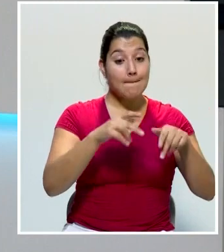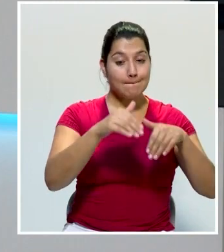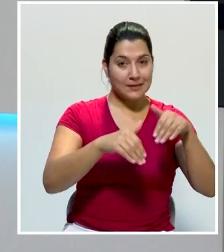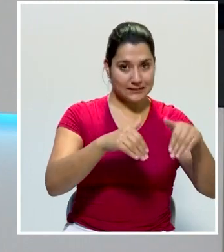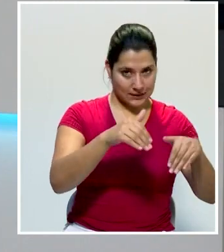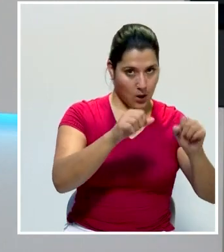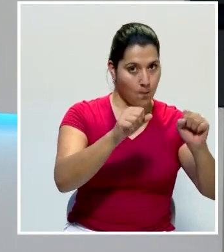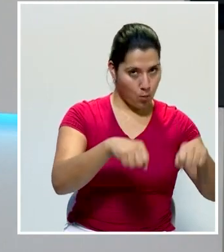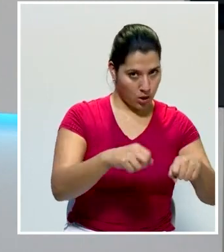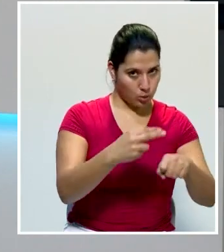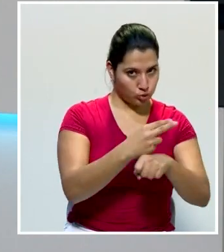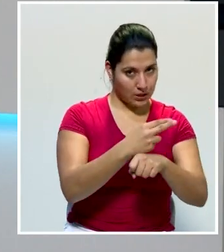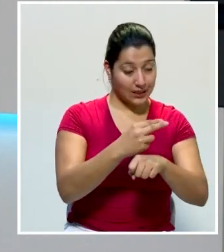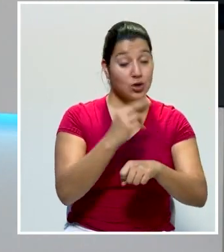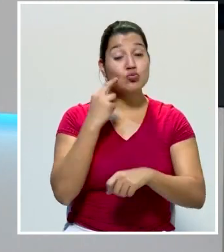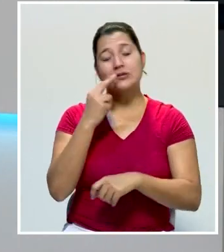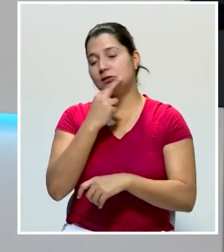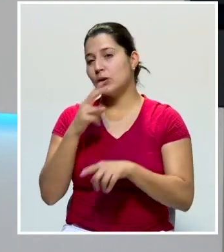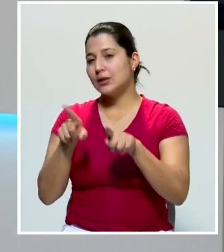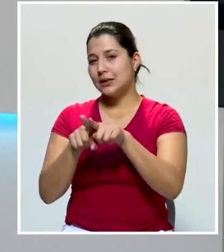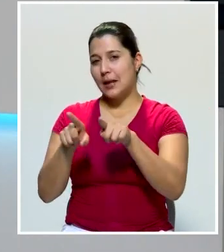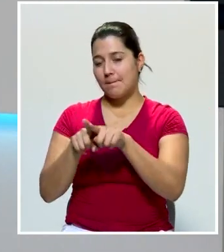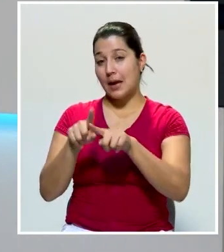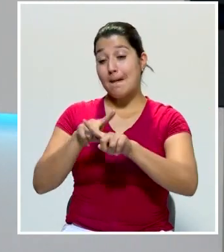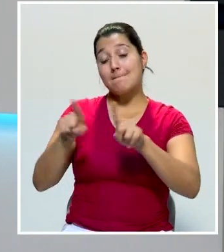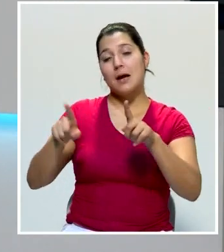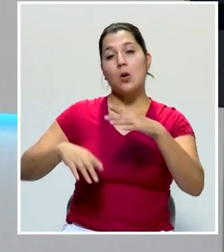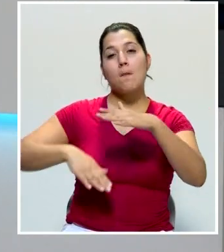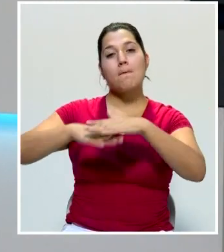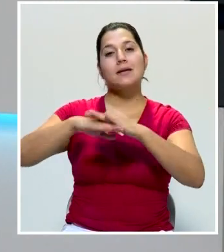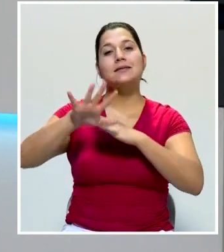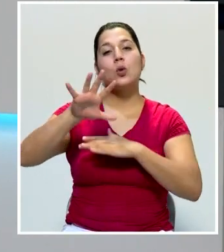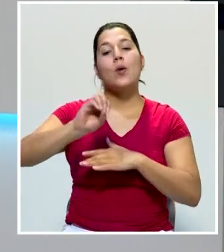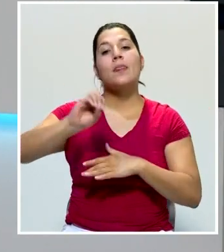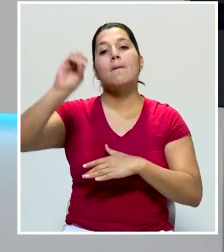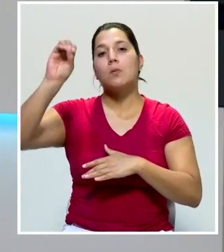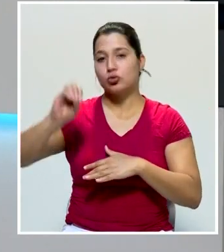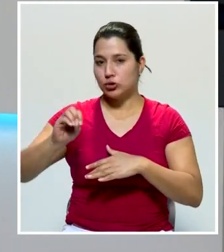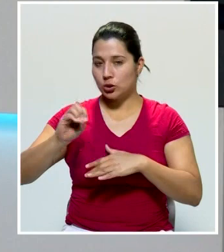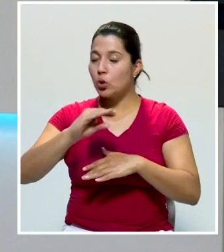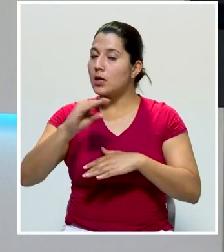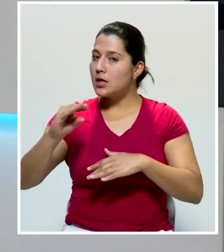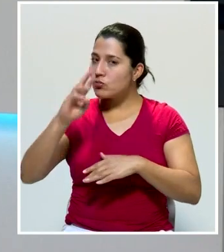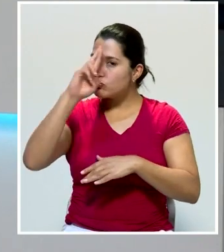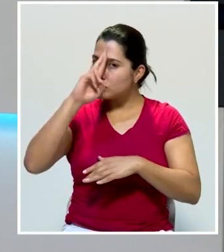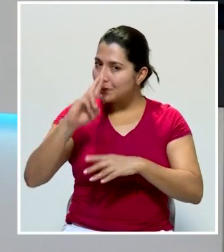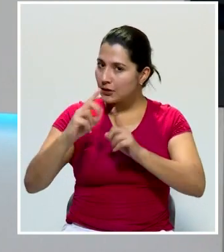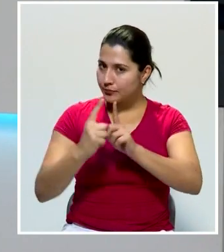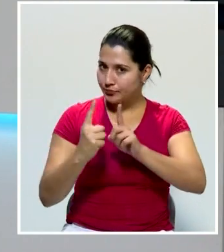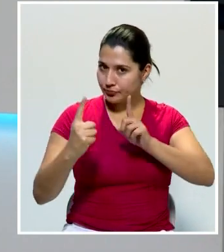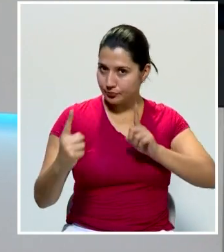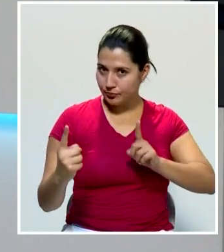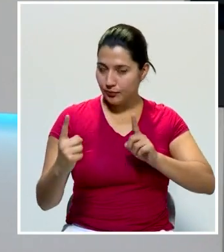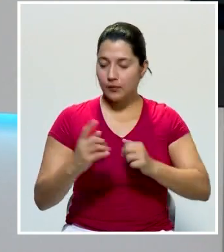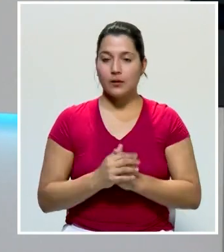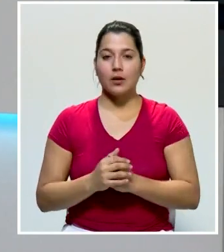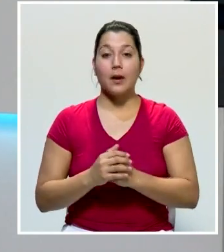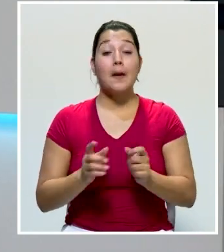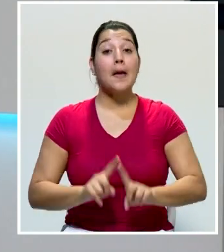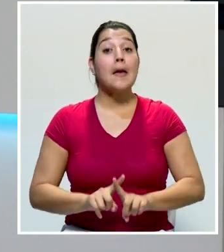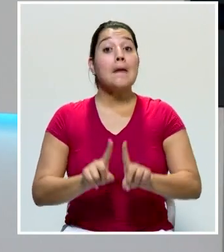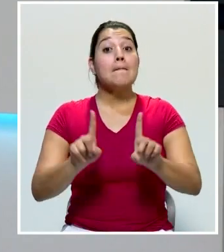pero únicamente con el 50% de aforo y aplicando el distanciamiento social. Sin embargo,